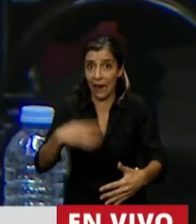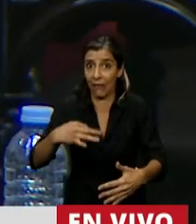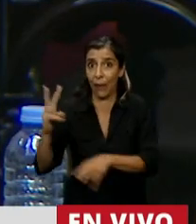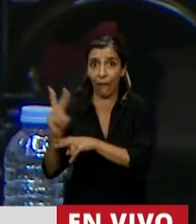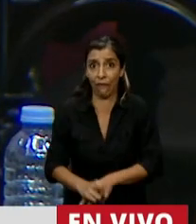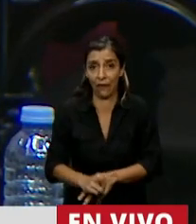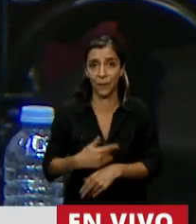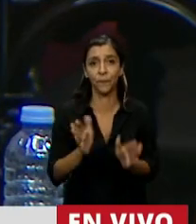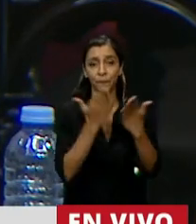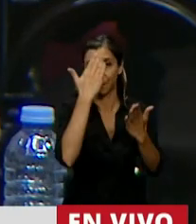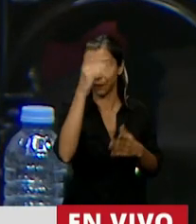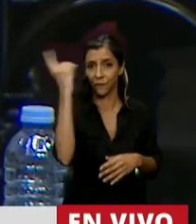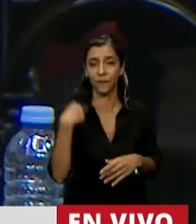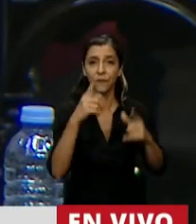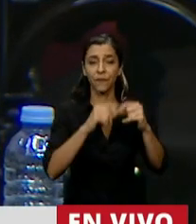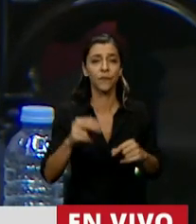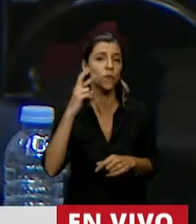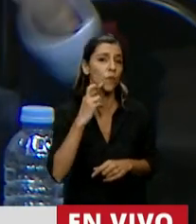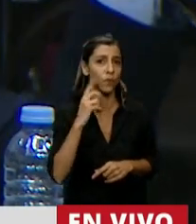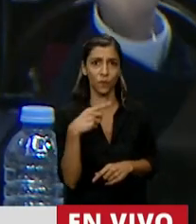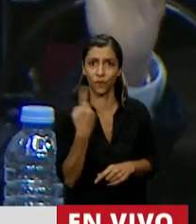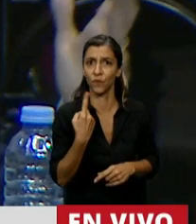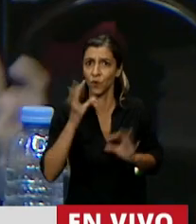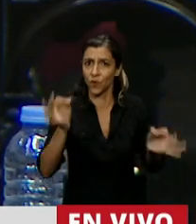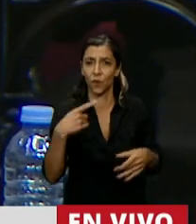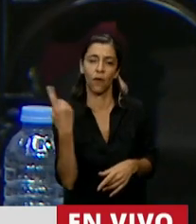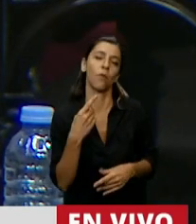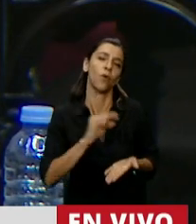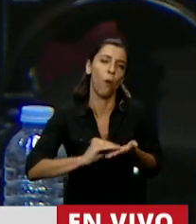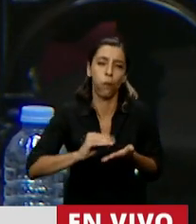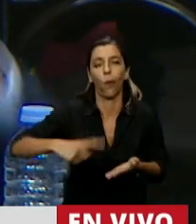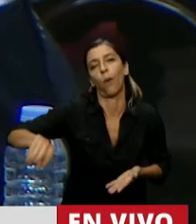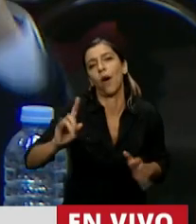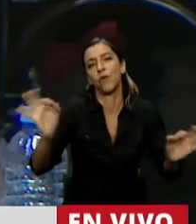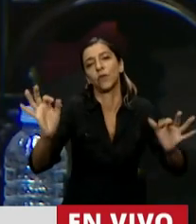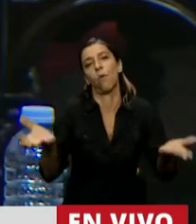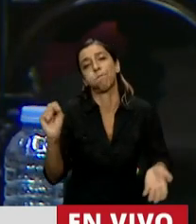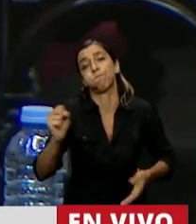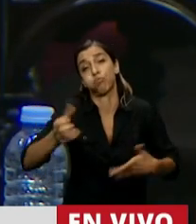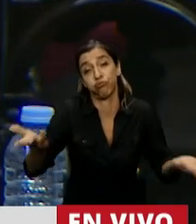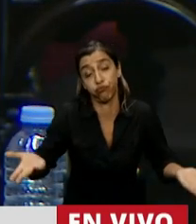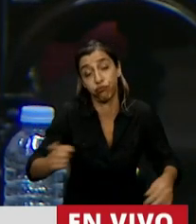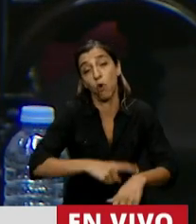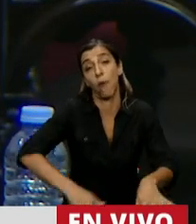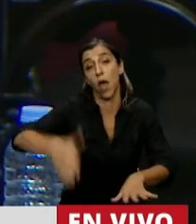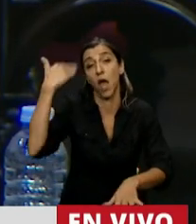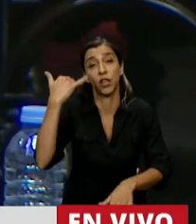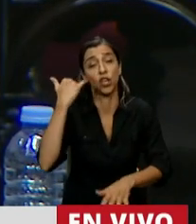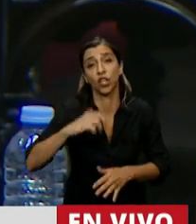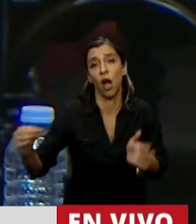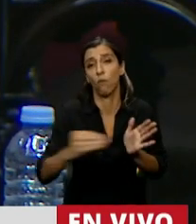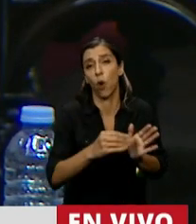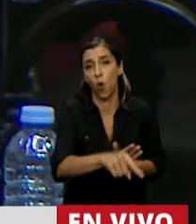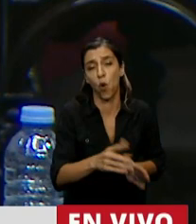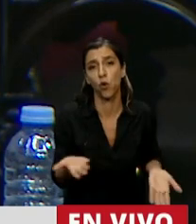de la constitución nacional del principio de reserva que venimos aprendiendo los abogados desde el tiempo de la facultad las acciones